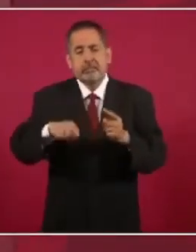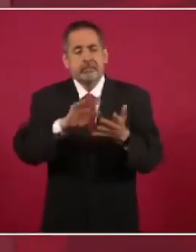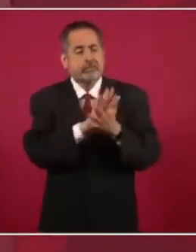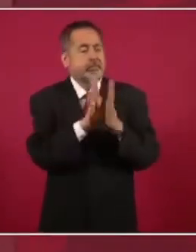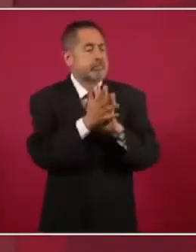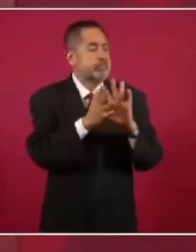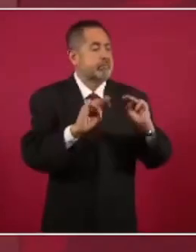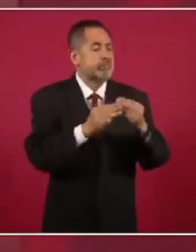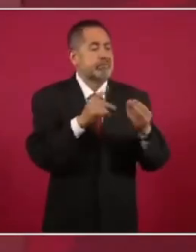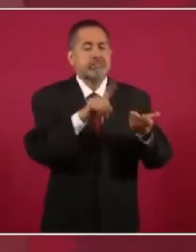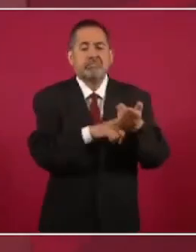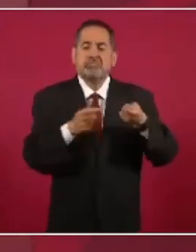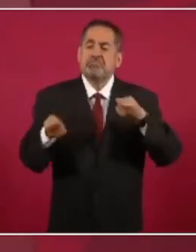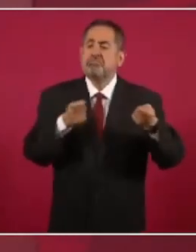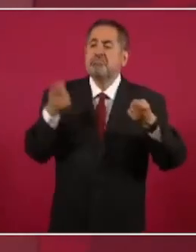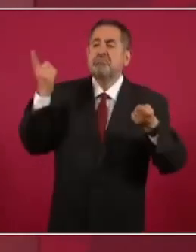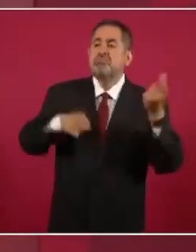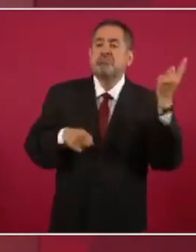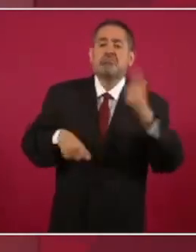delincuentes.